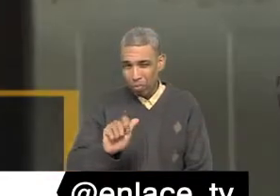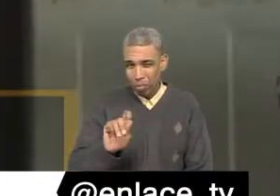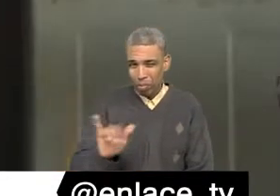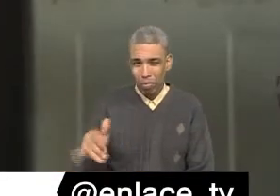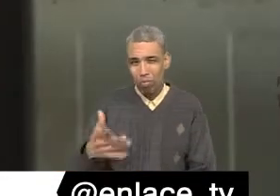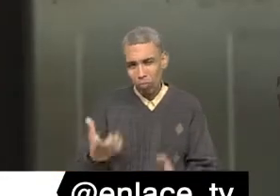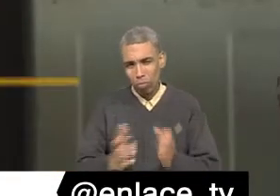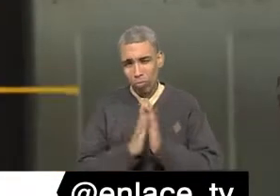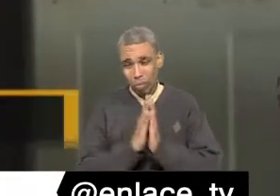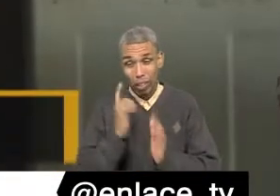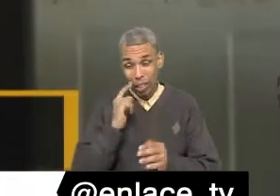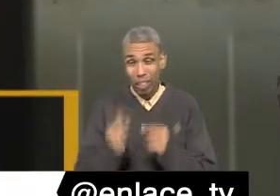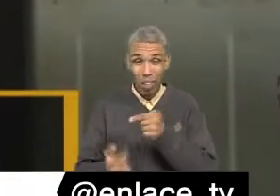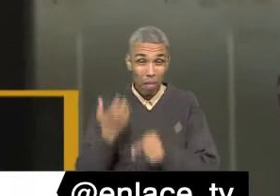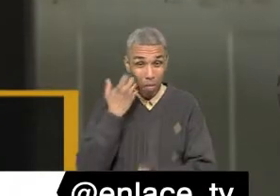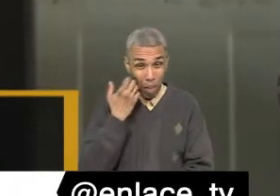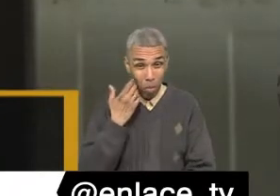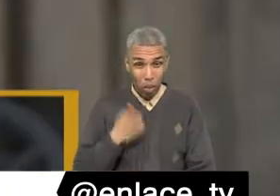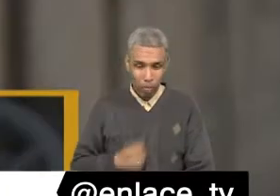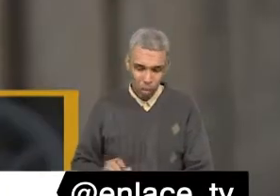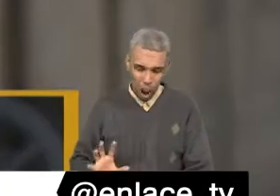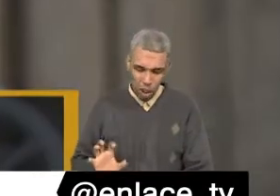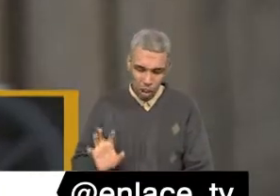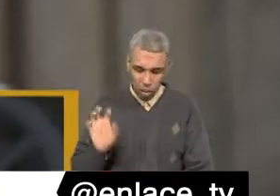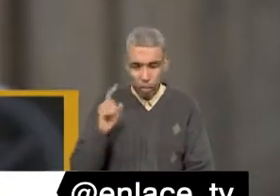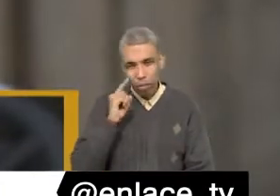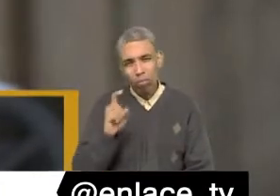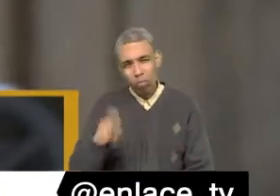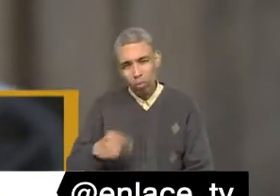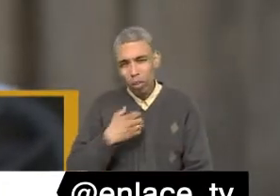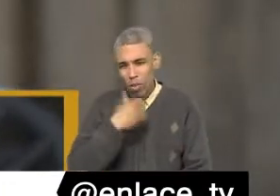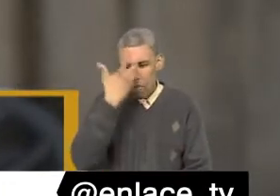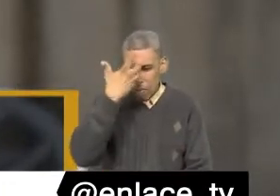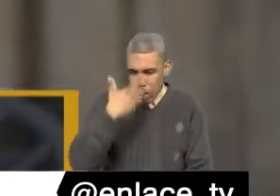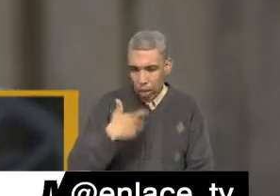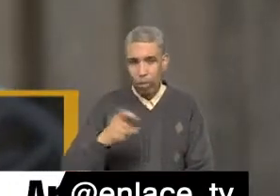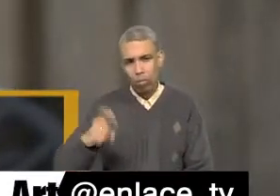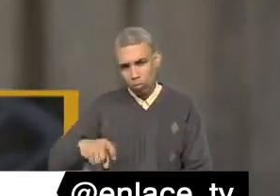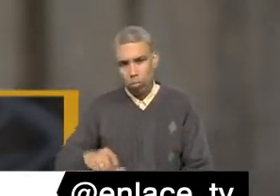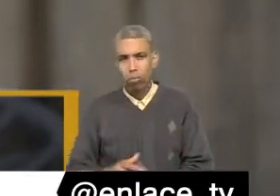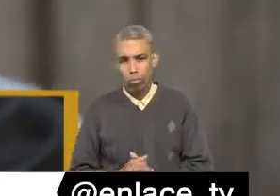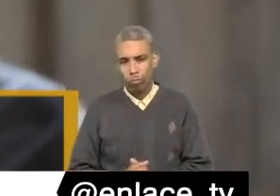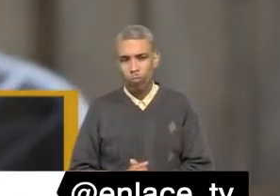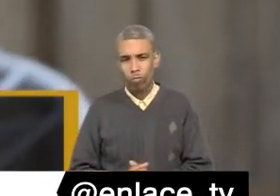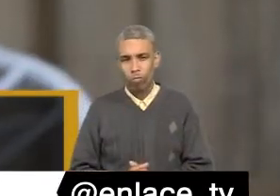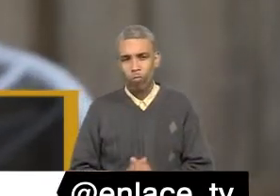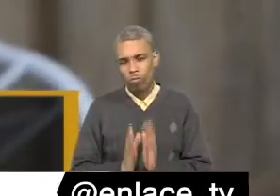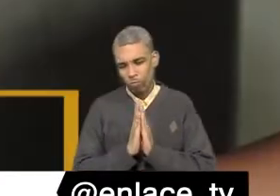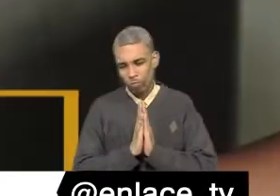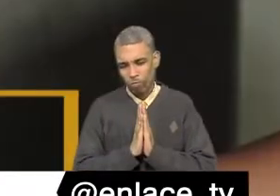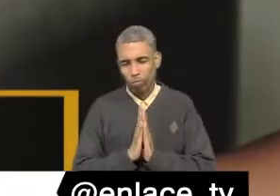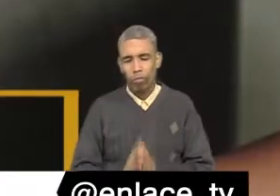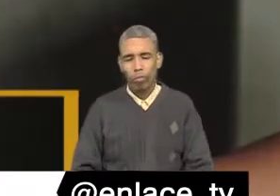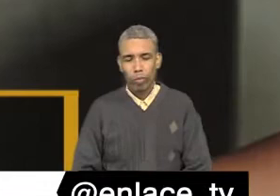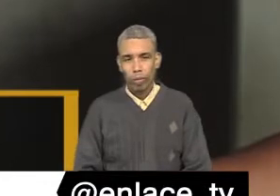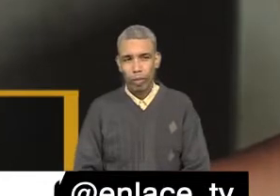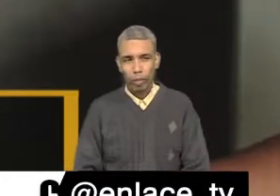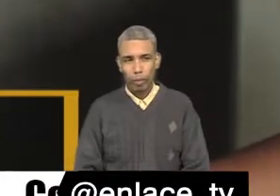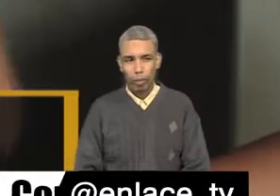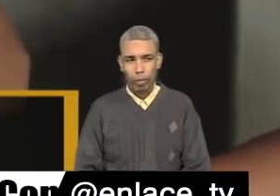personas de buen corazón la ayuda para poder realizarse varios exámenes que al parecer no son cubiertos por su EPS. La situación es que yo tengo